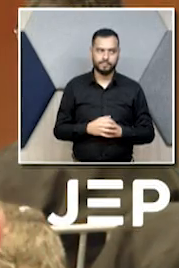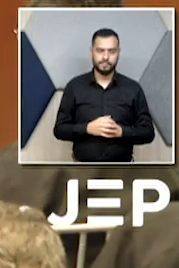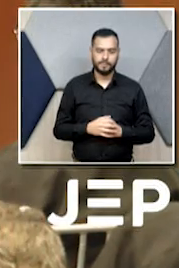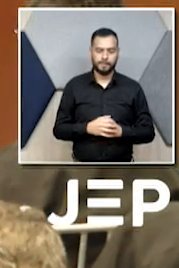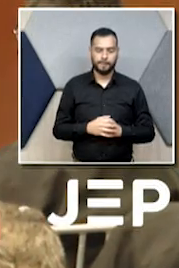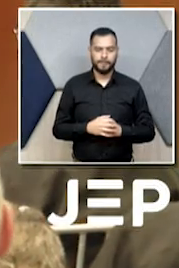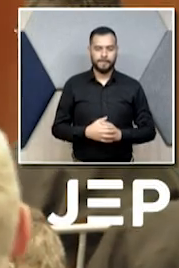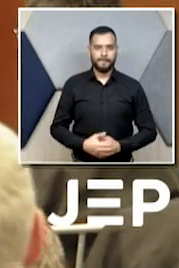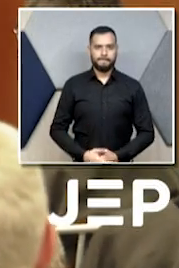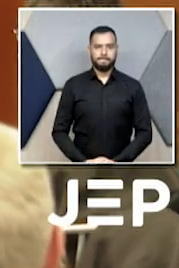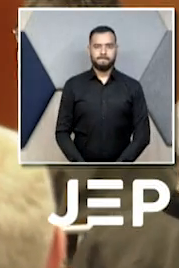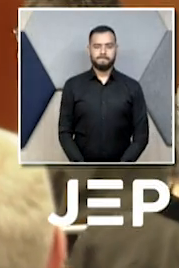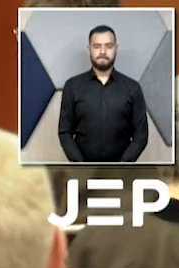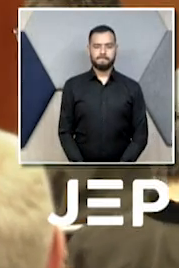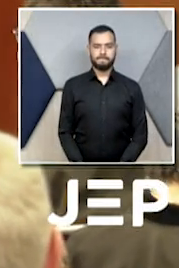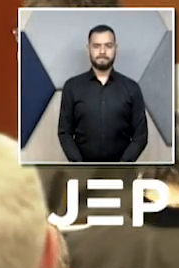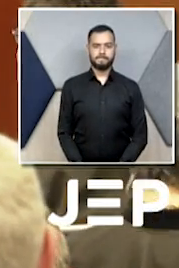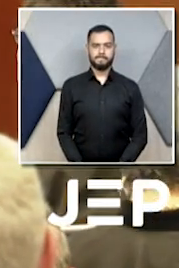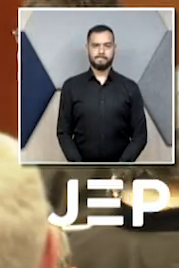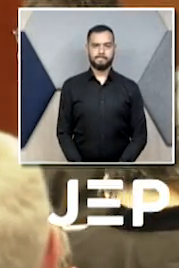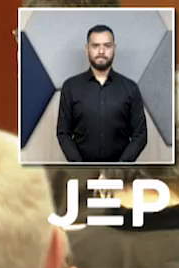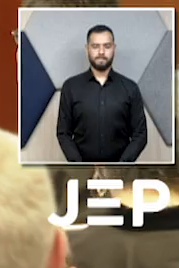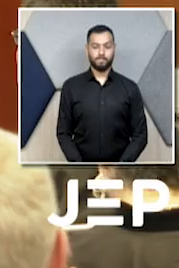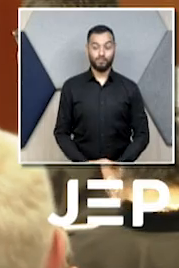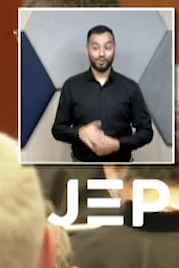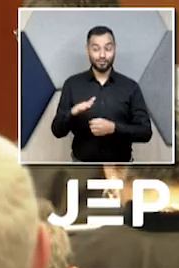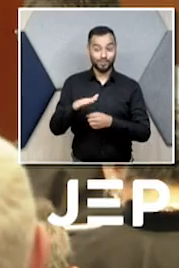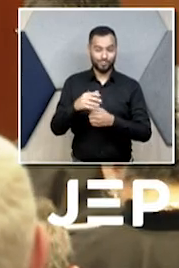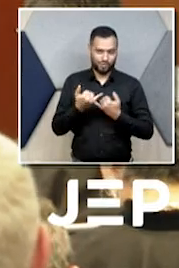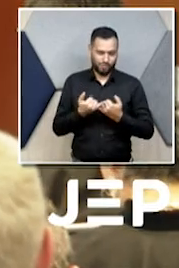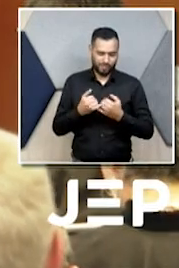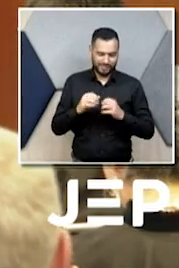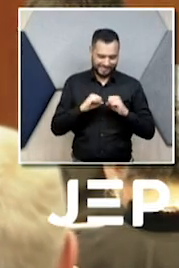La sala de definición de situaciones jurídicas les da las gracias.